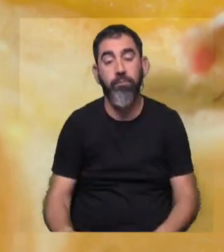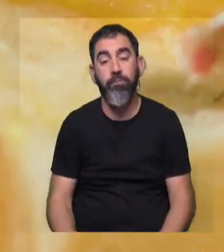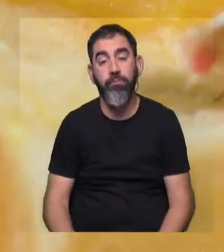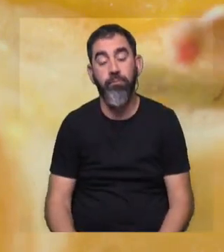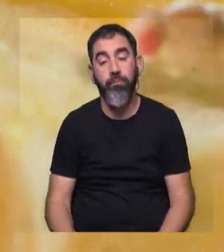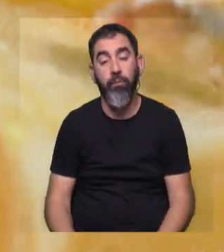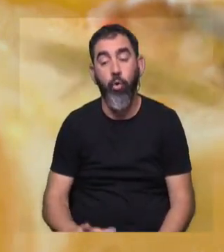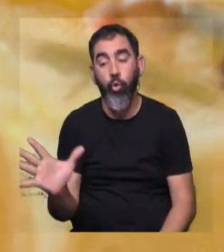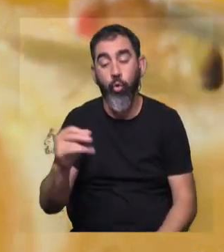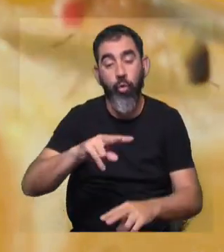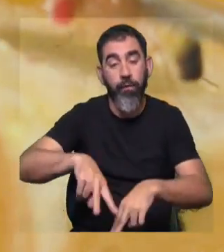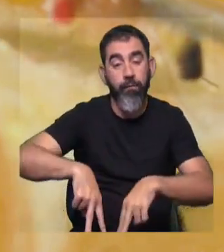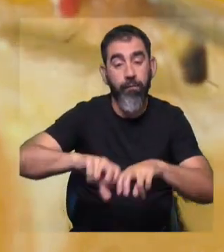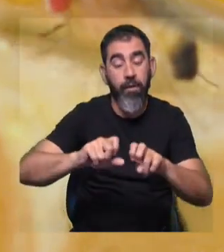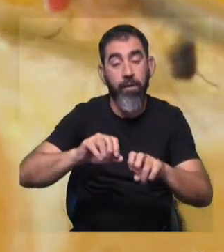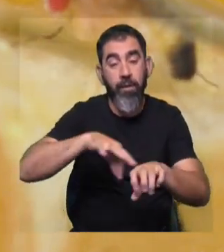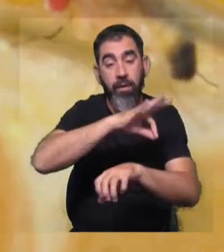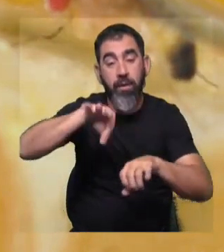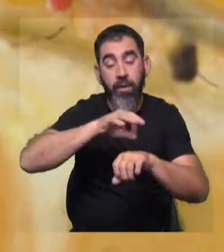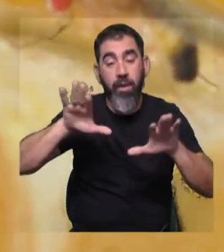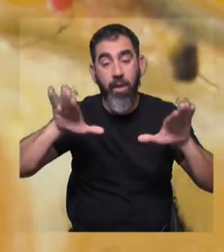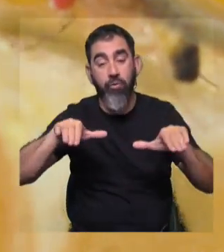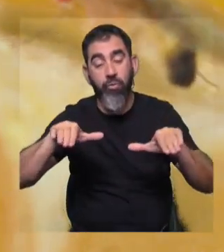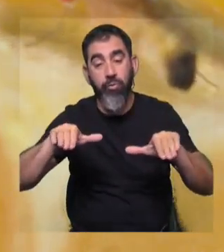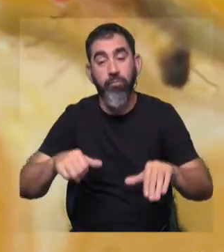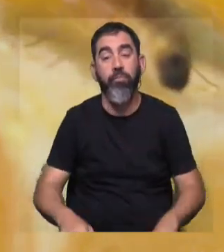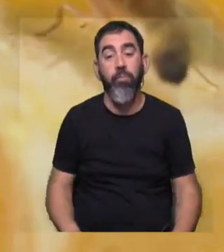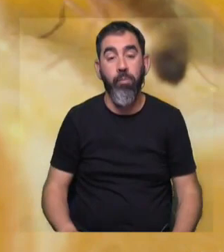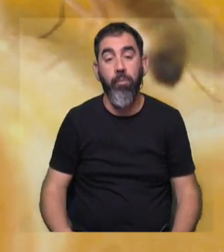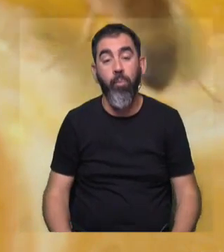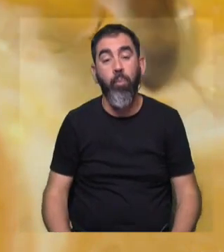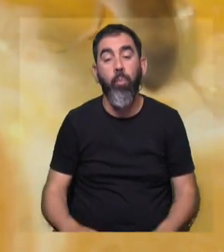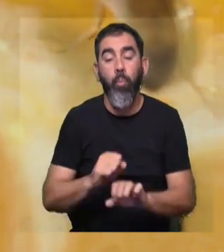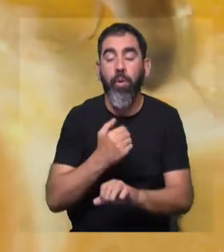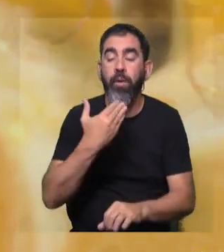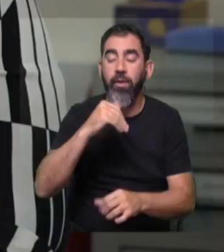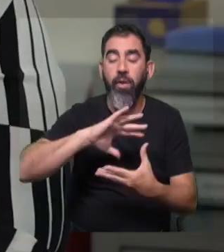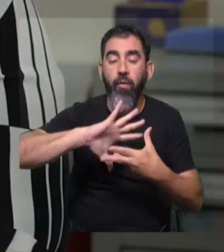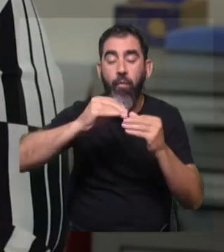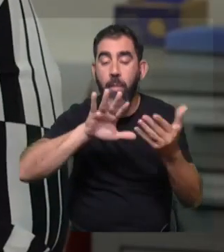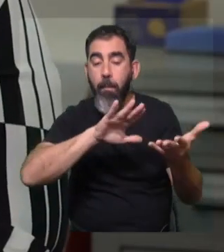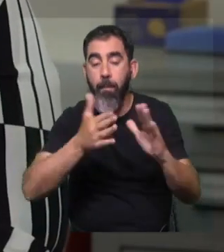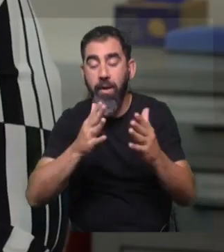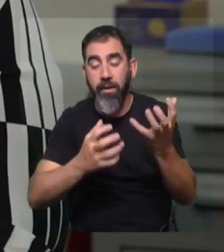Todos fueron estudios realizados en Drosophila, han servido para poder entender mecanismos similares a nivel de mamíferos y del ser